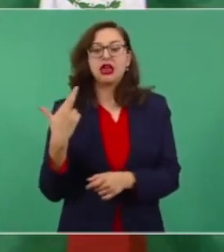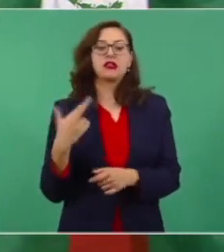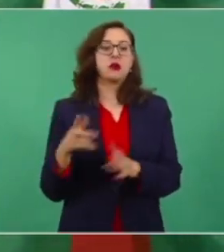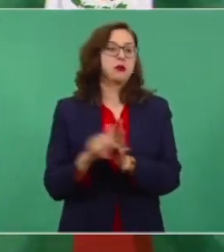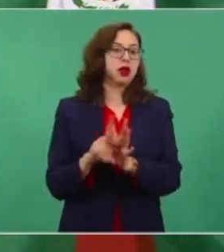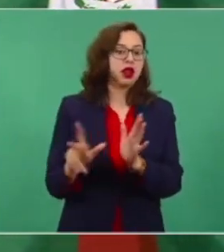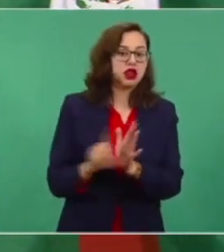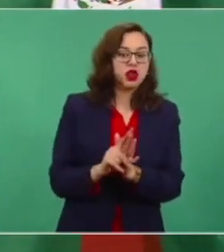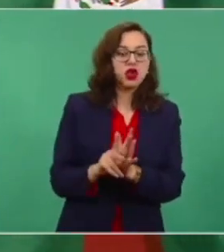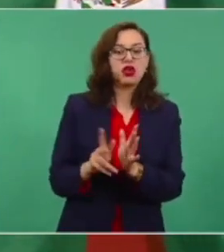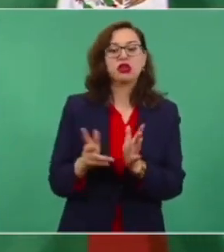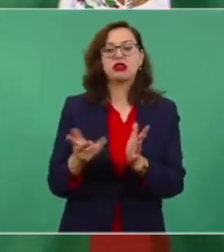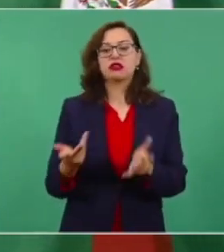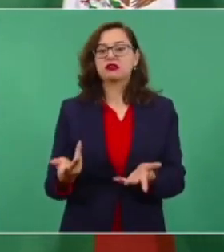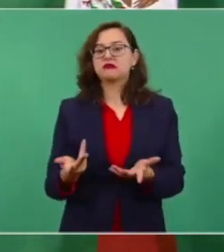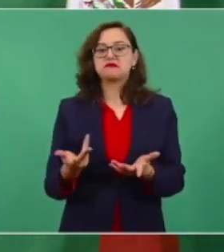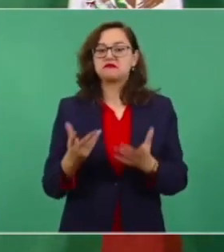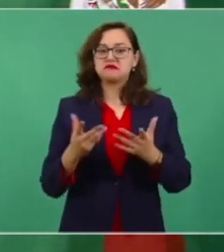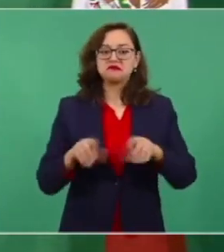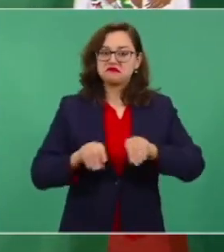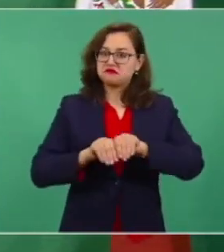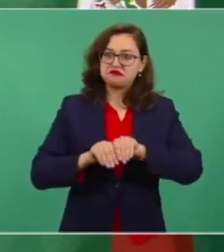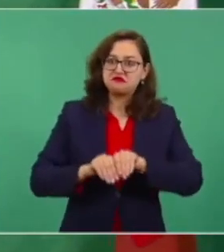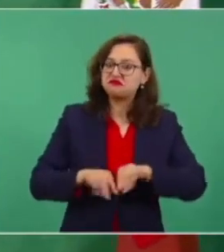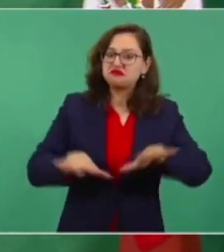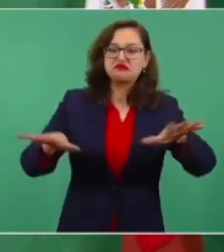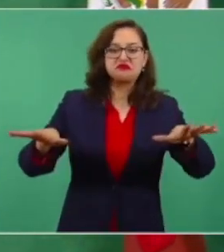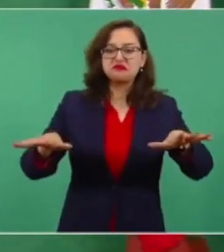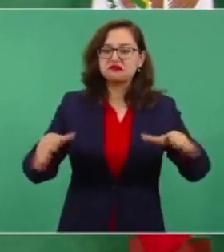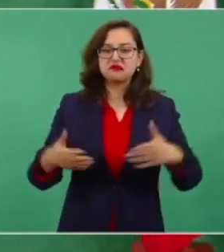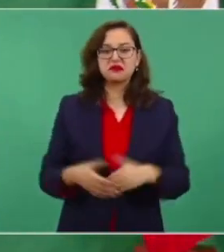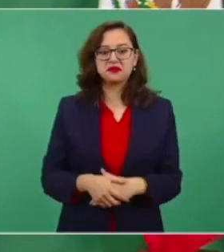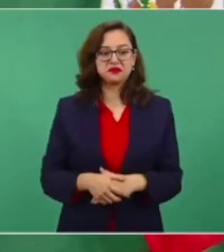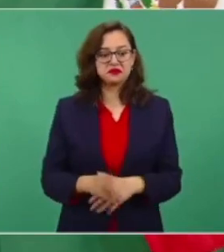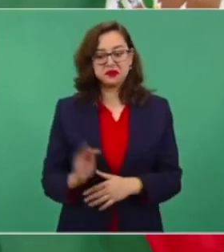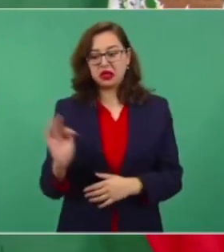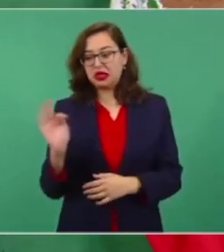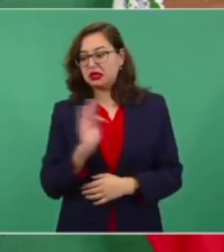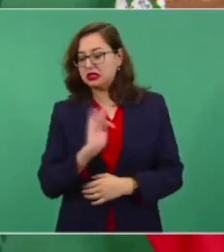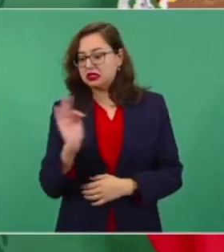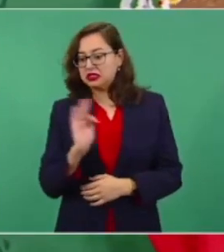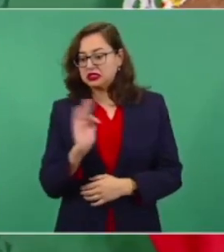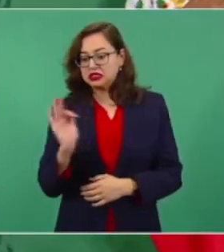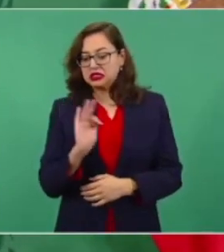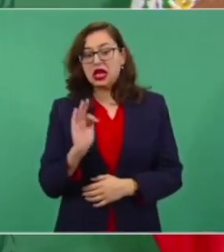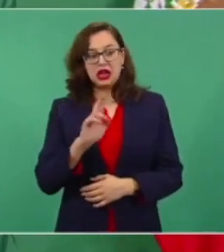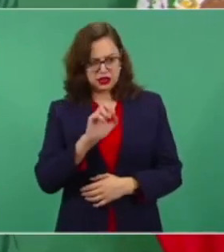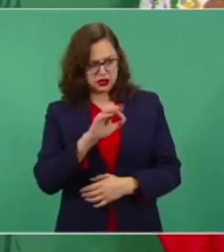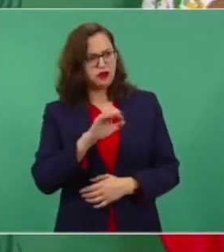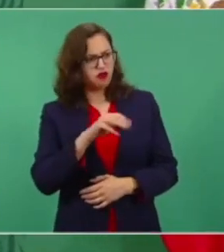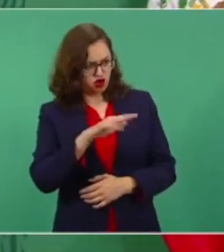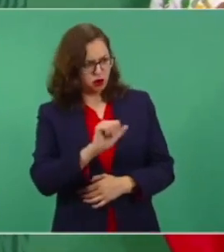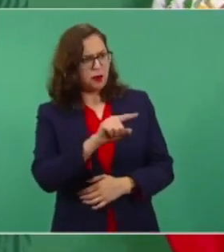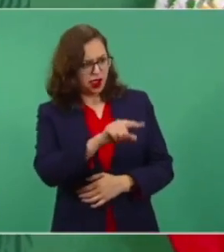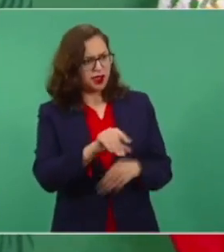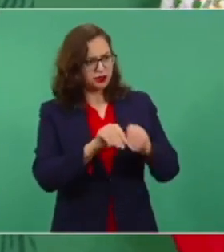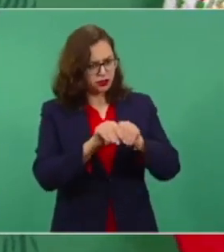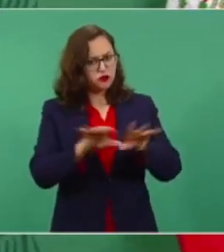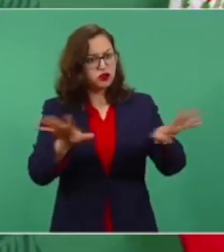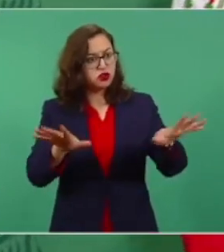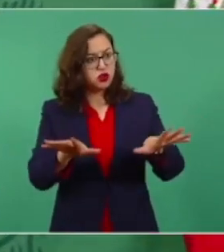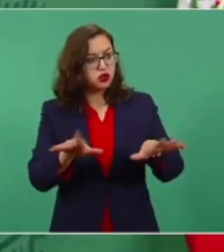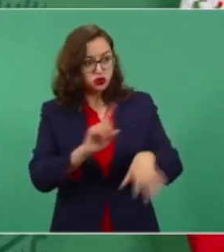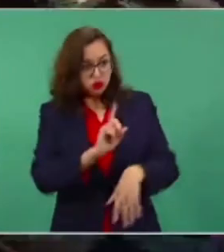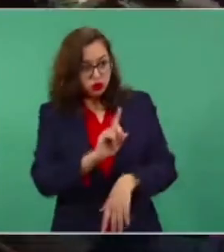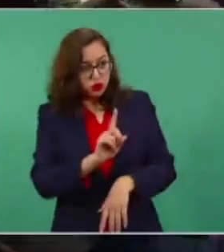no sale en la radio, no sale en los periódicos, a lo mejor sí sale en el Reforma, ¿no? ¿No